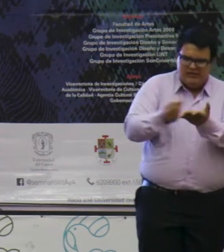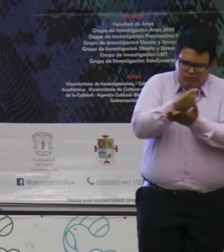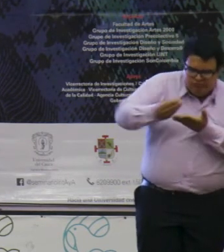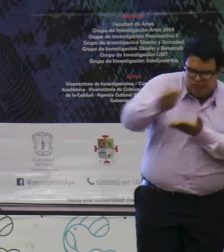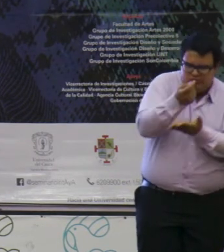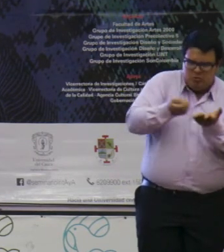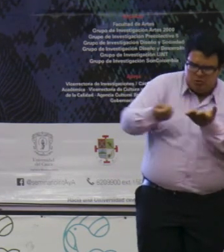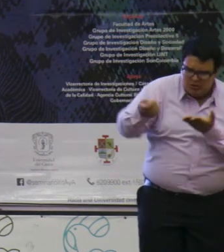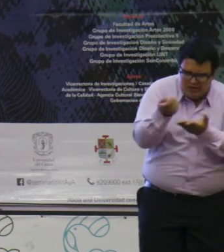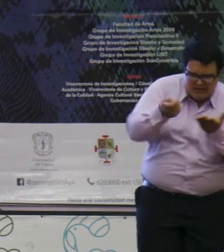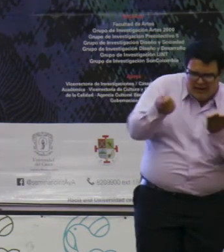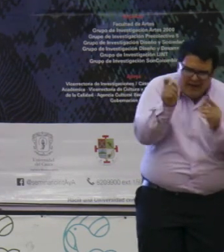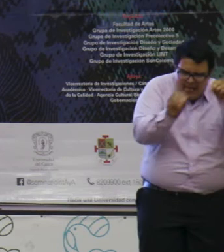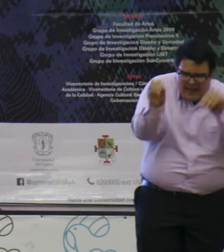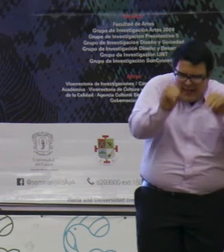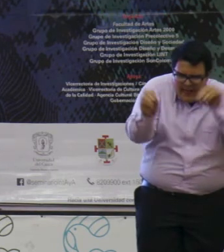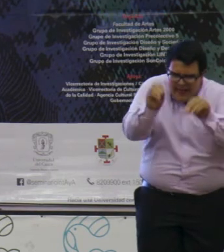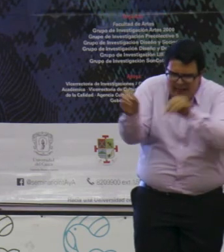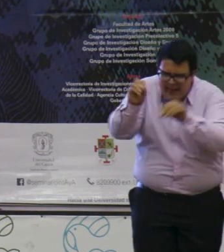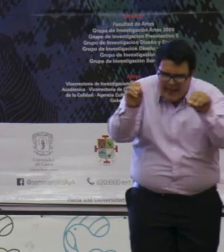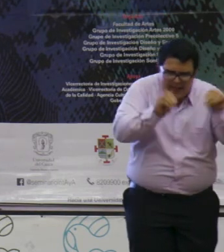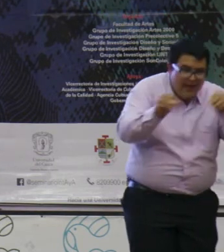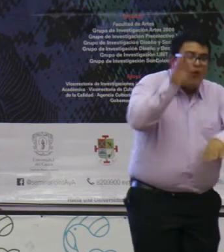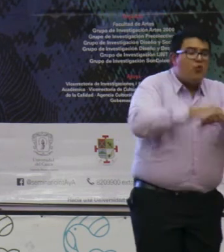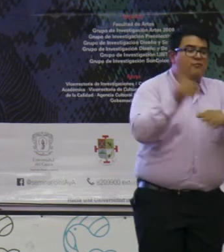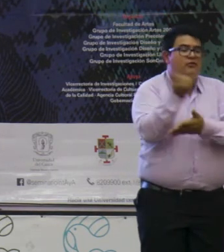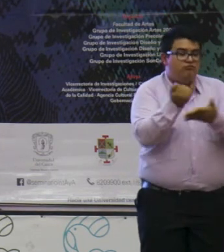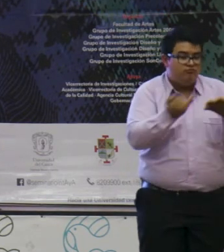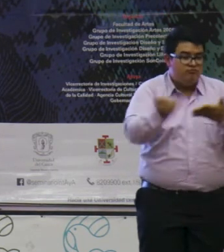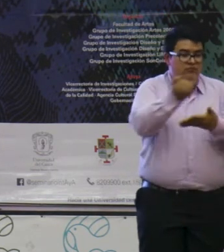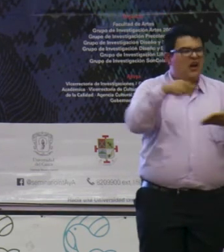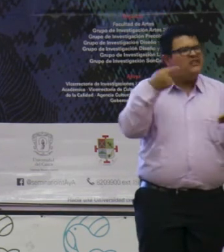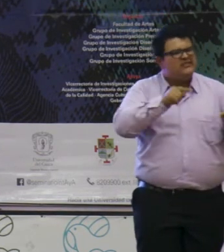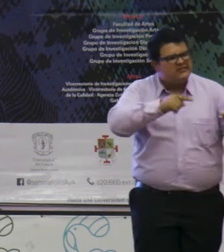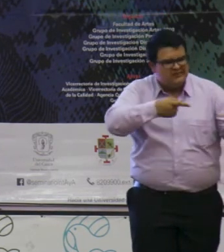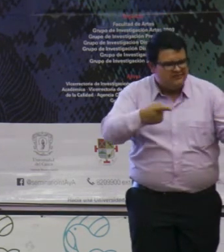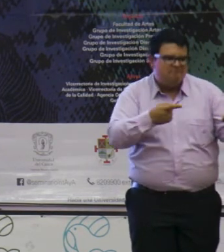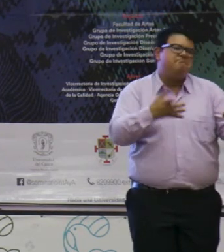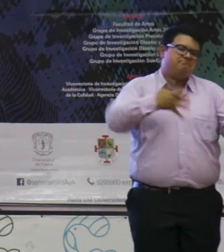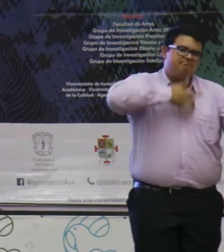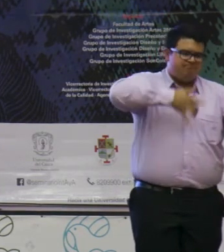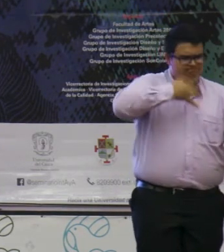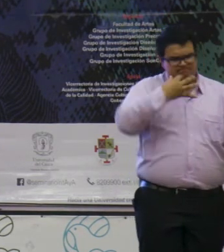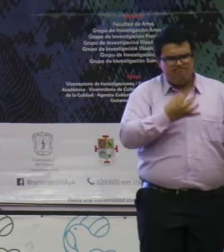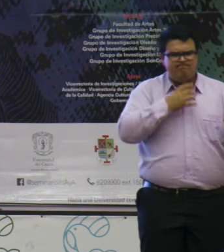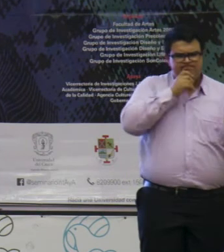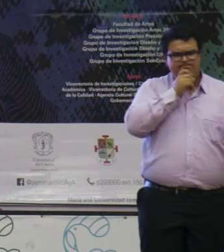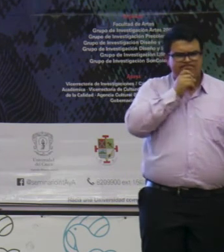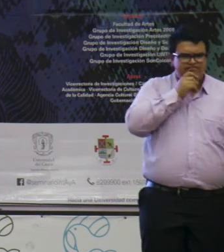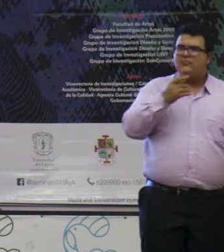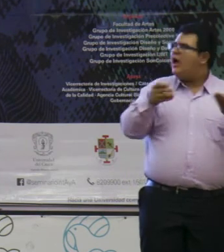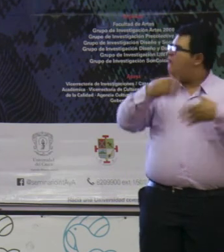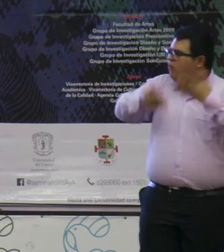lo que están legando. ¿Por qué? Porque como la ilustración, una cosa que la caracteriza así como función es la reproductividad y la